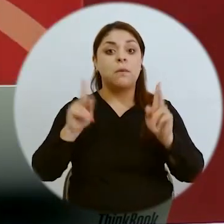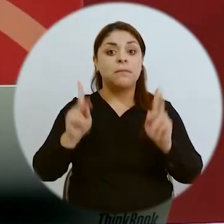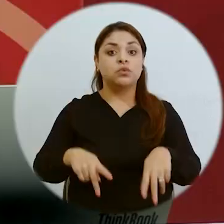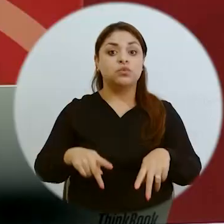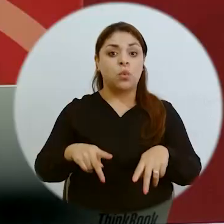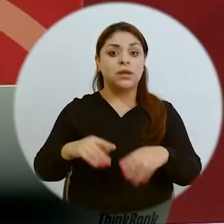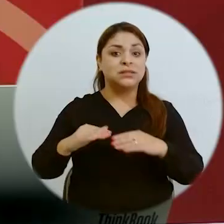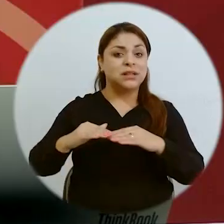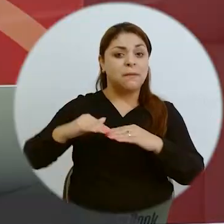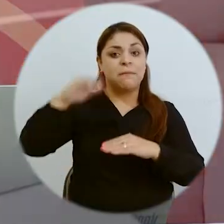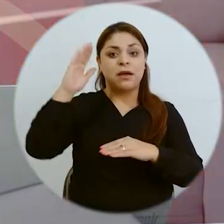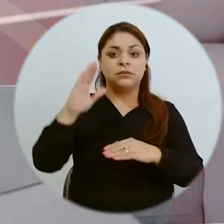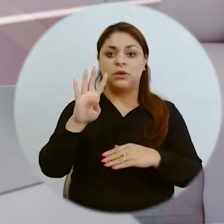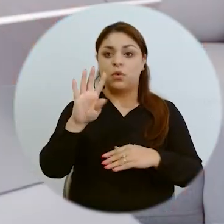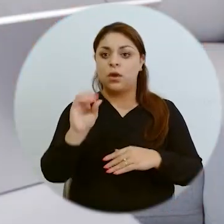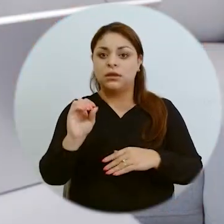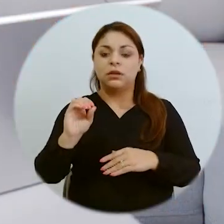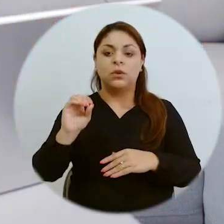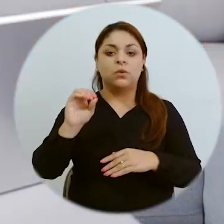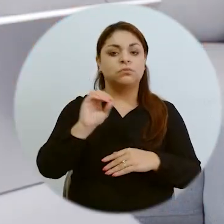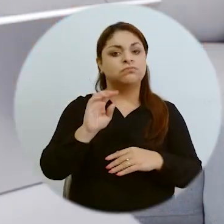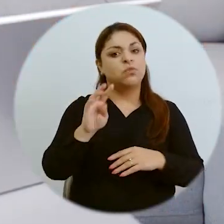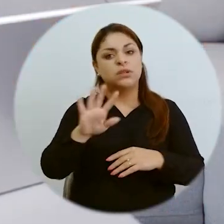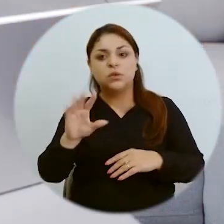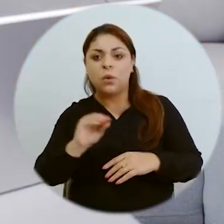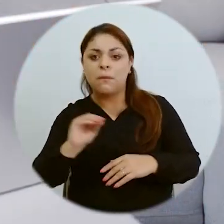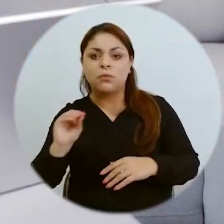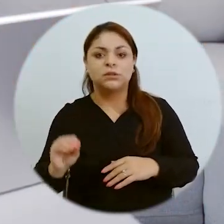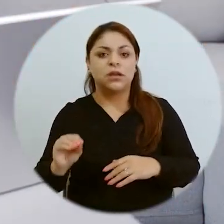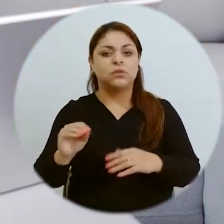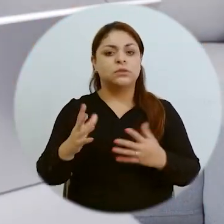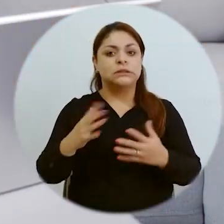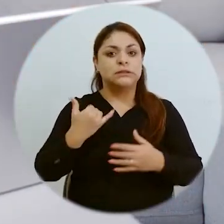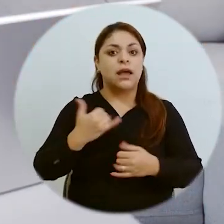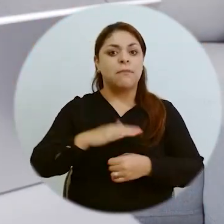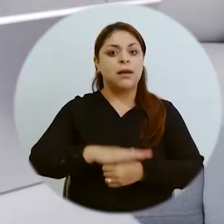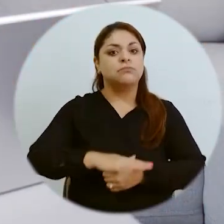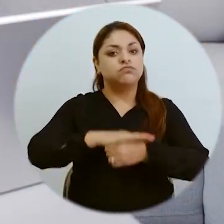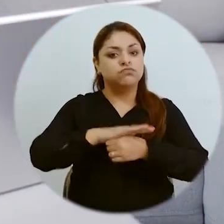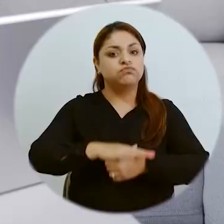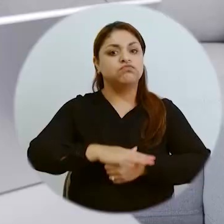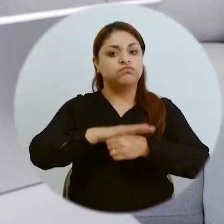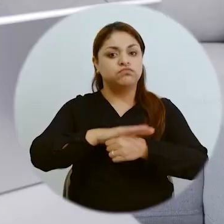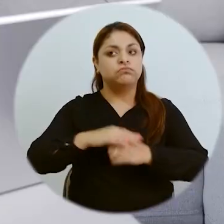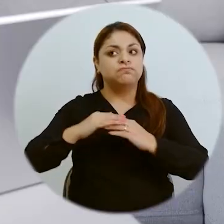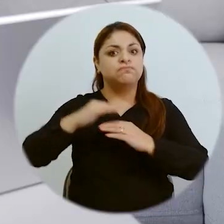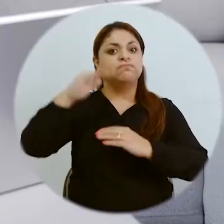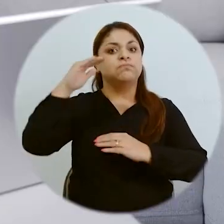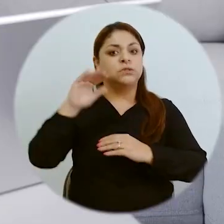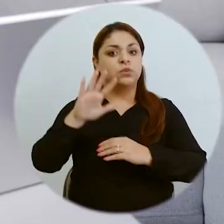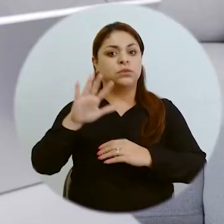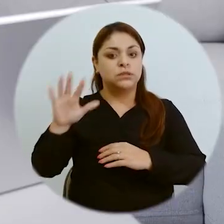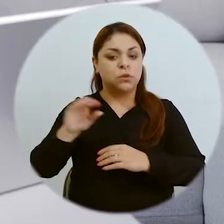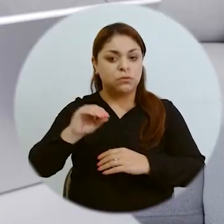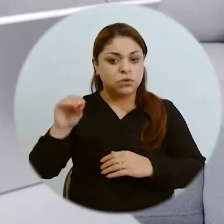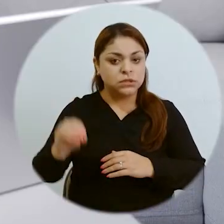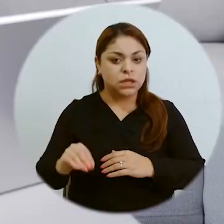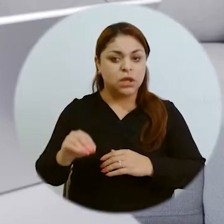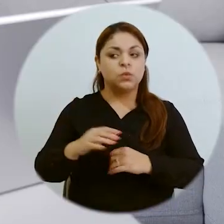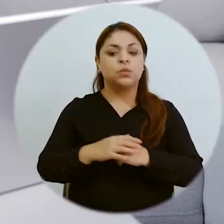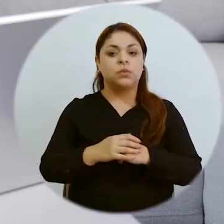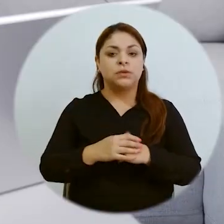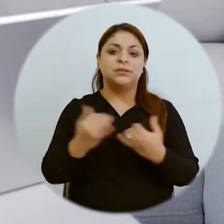y pago en deudas 330,000, 350,000 pesos, tengo, digamos, un margen para poder hacer frente a